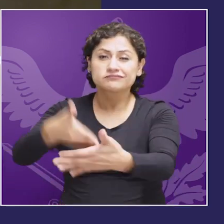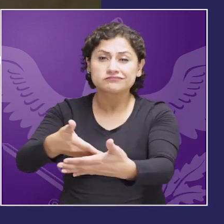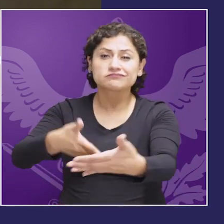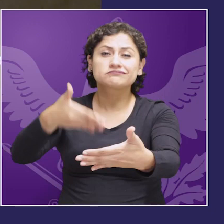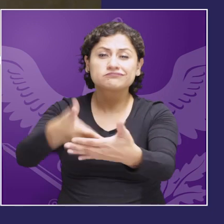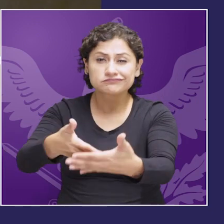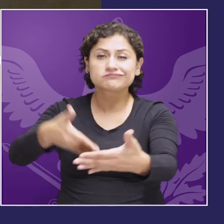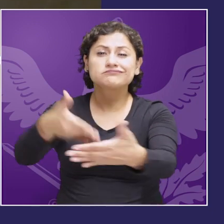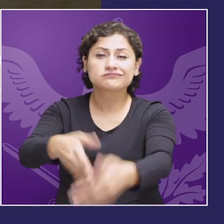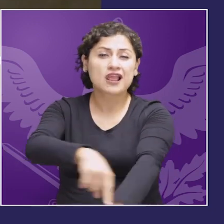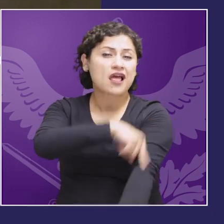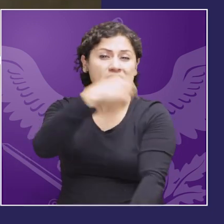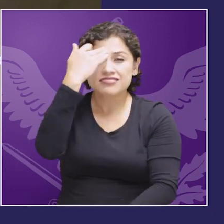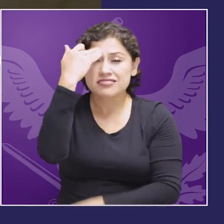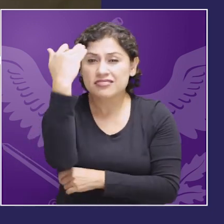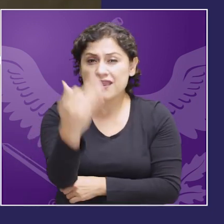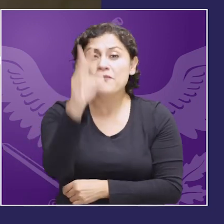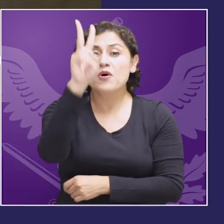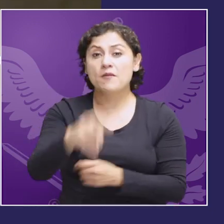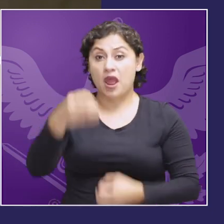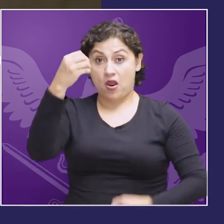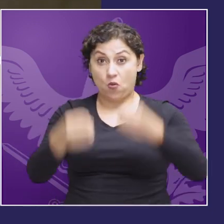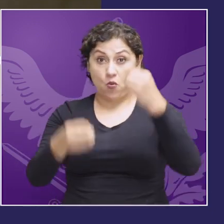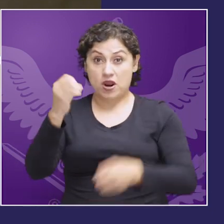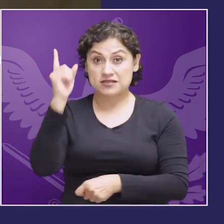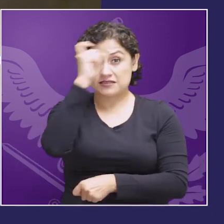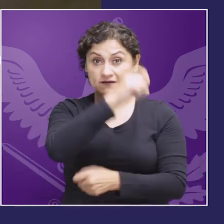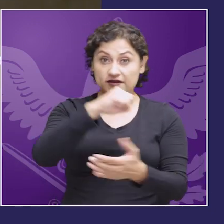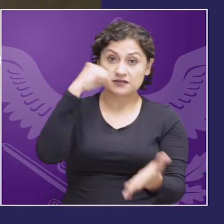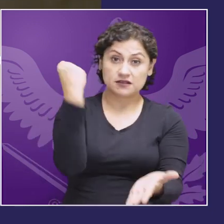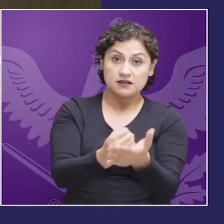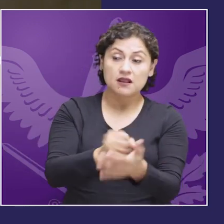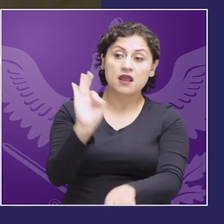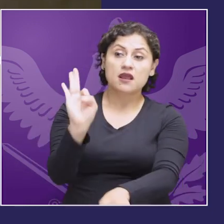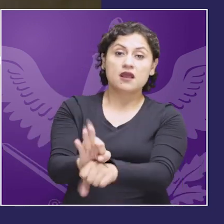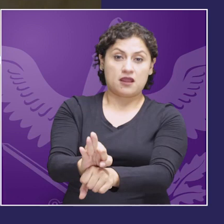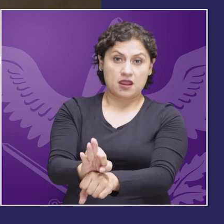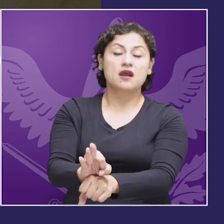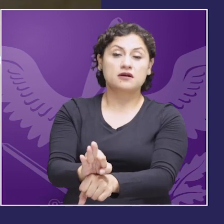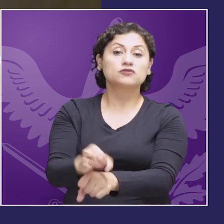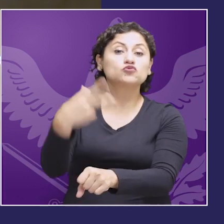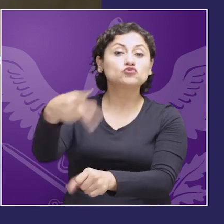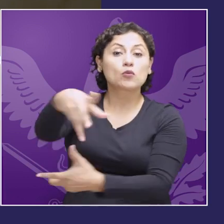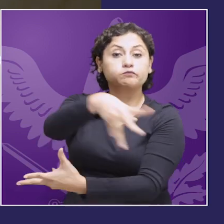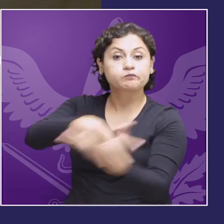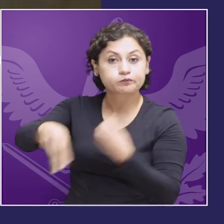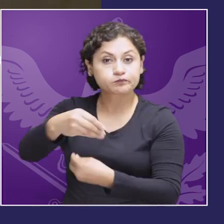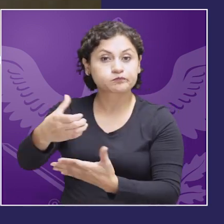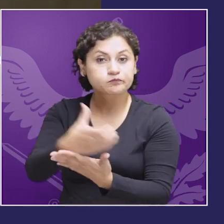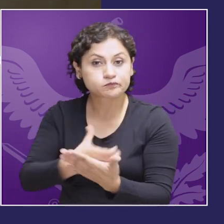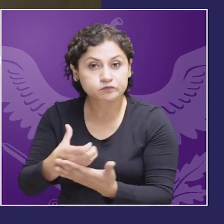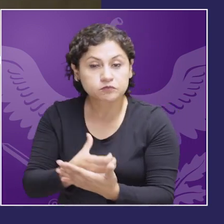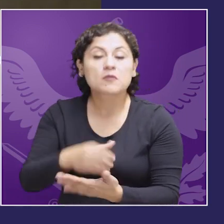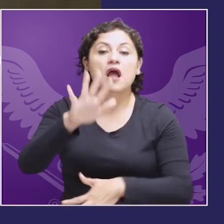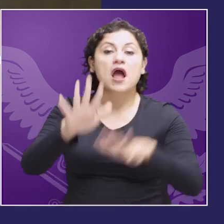haber sentencias, las familias no logran una reparación integral, se enfrentan a trámites burocráticos,